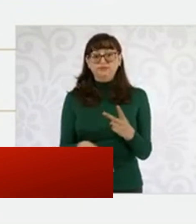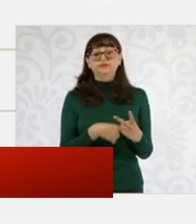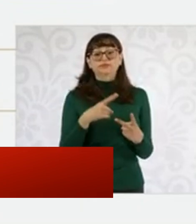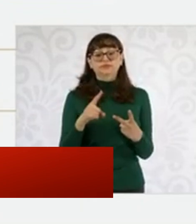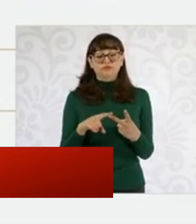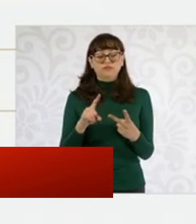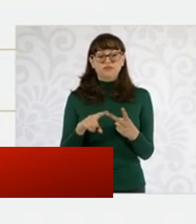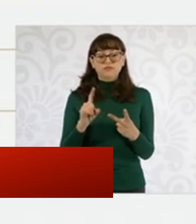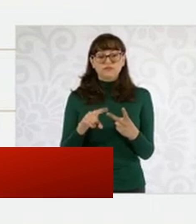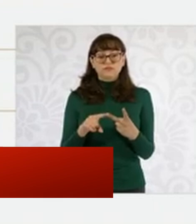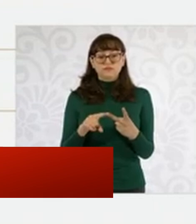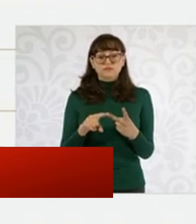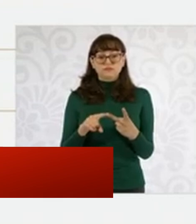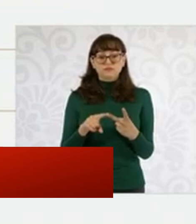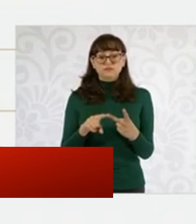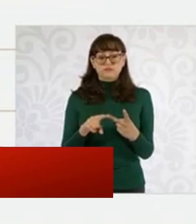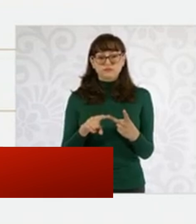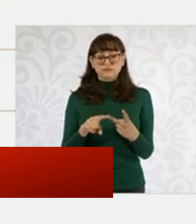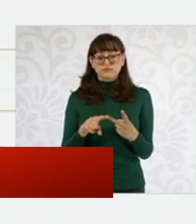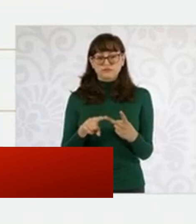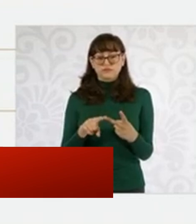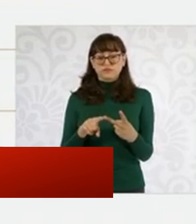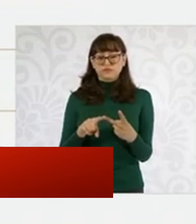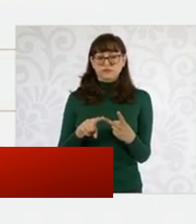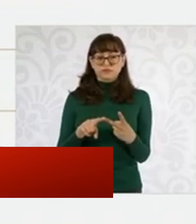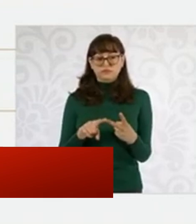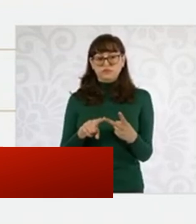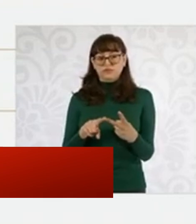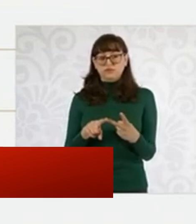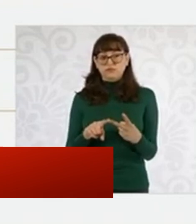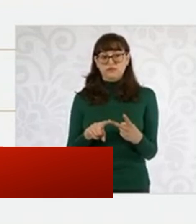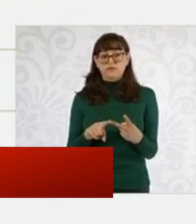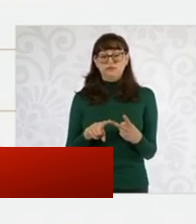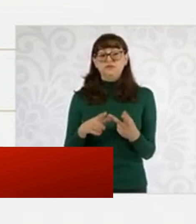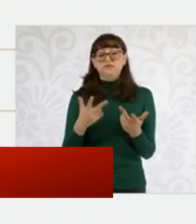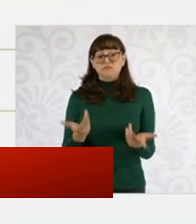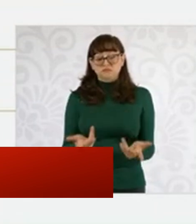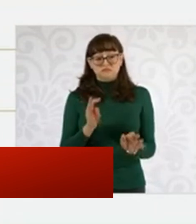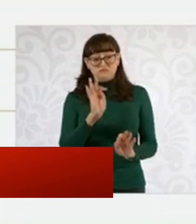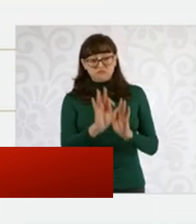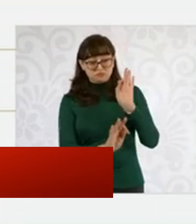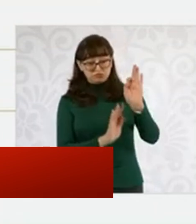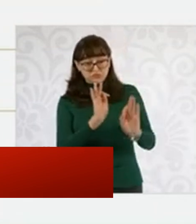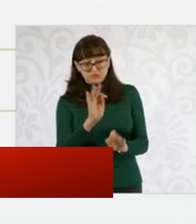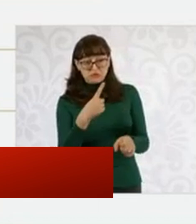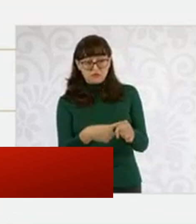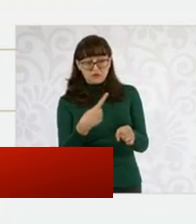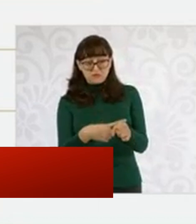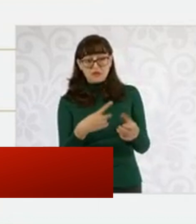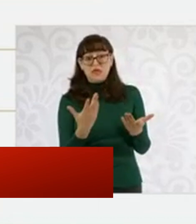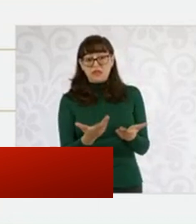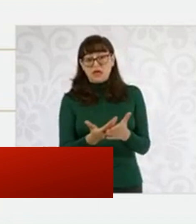que garantiza el acceso de tratamientos para la prevención, para la atención primaria y para